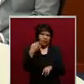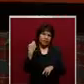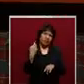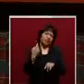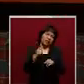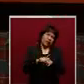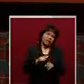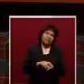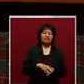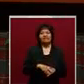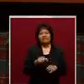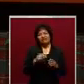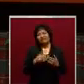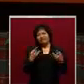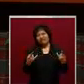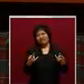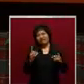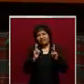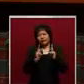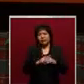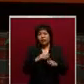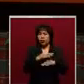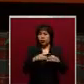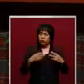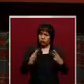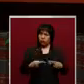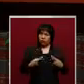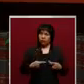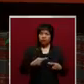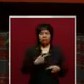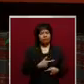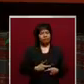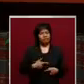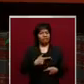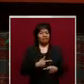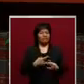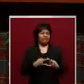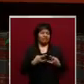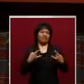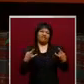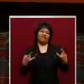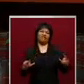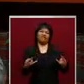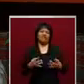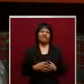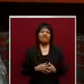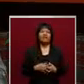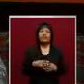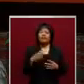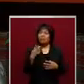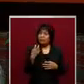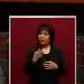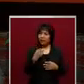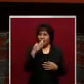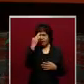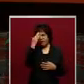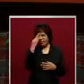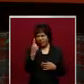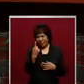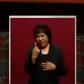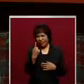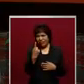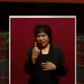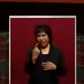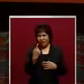a contar un cuento. A todos los seres humanos nos gustan los cuentos. Y por eso pensé uno